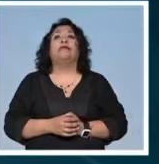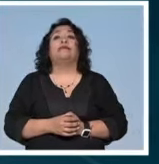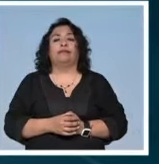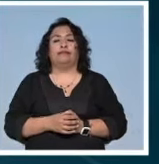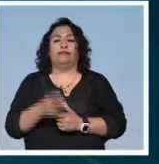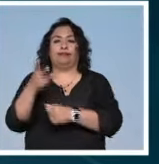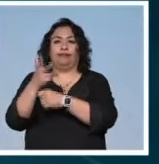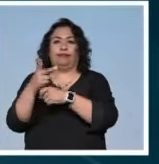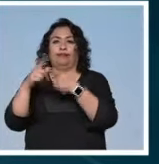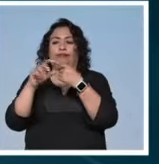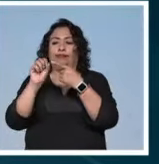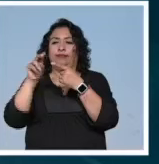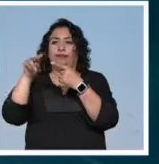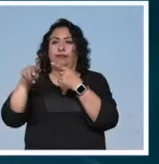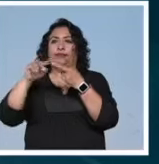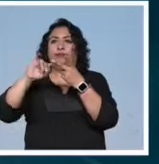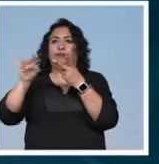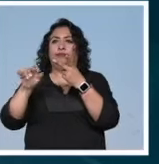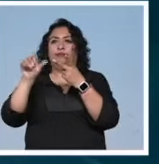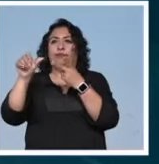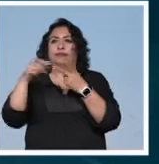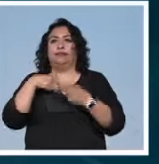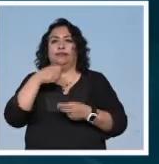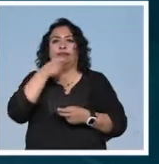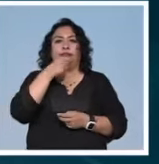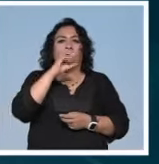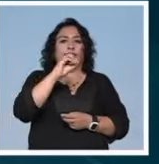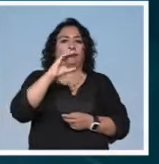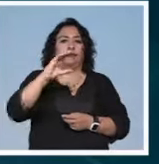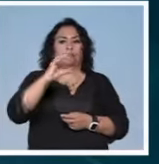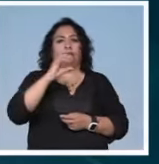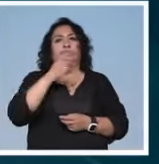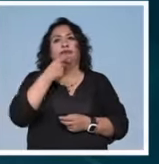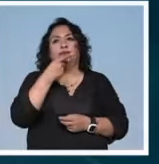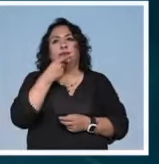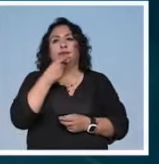Con imágenes de Saúl Nieto y Juan Manuel Arcos, informó Óscar Cortés.